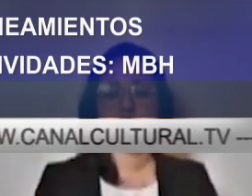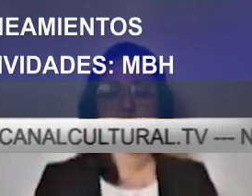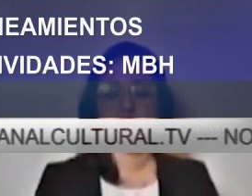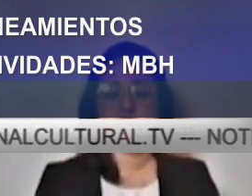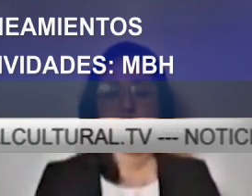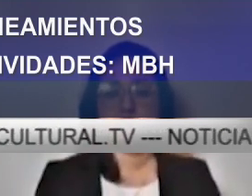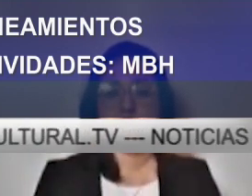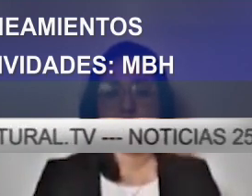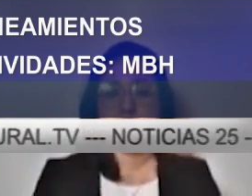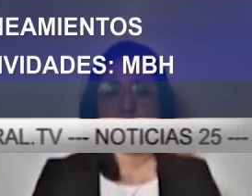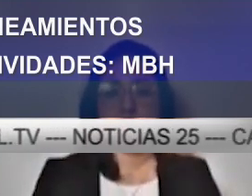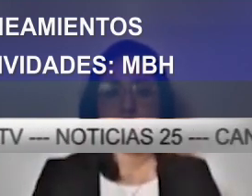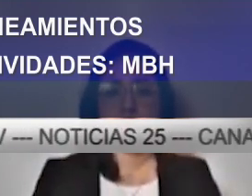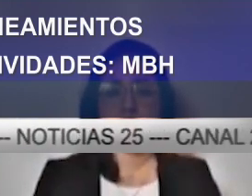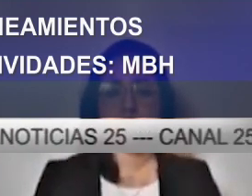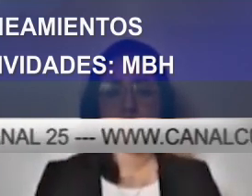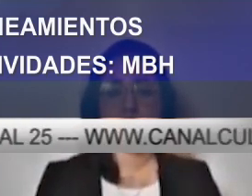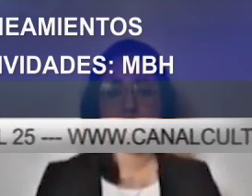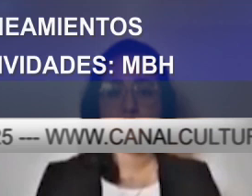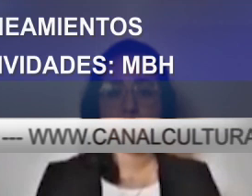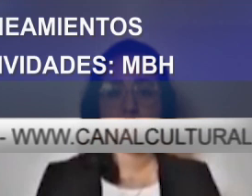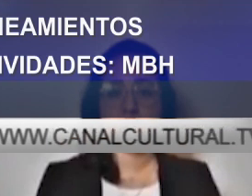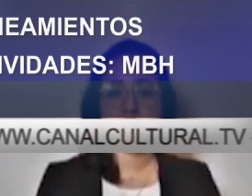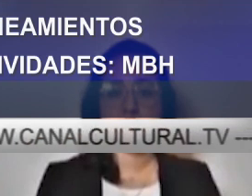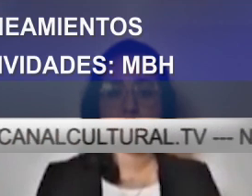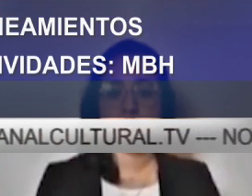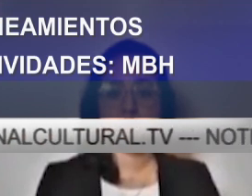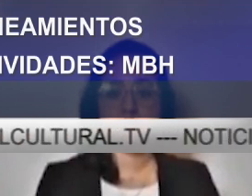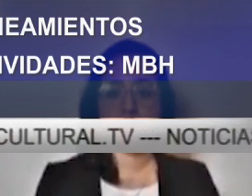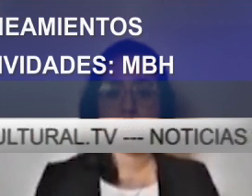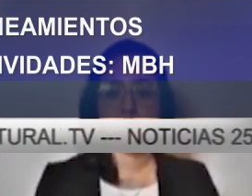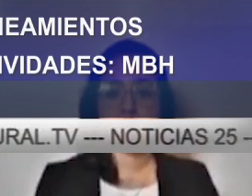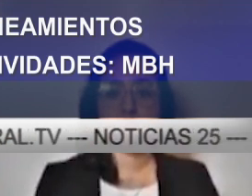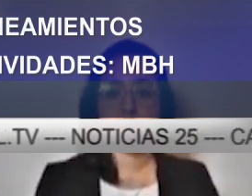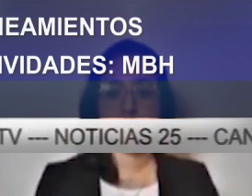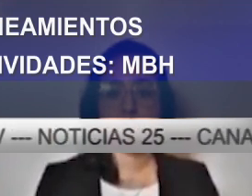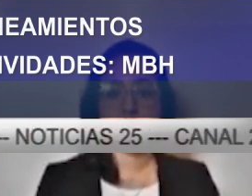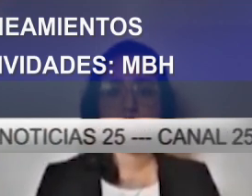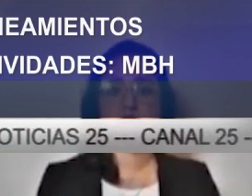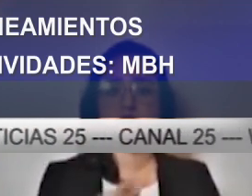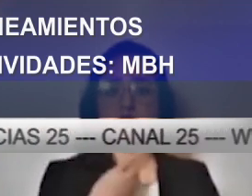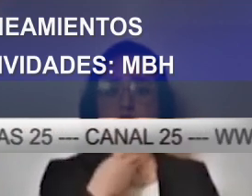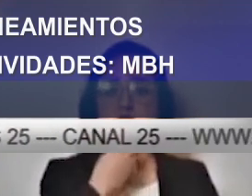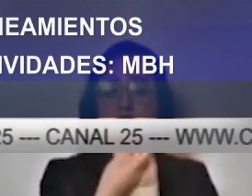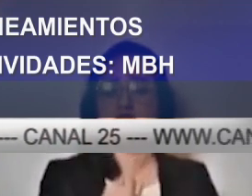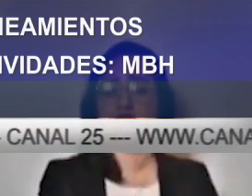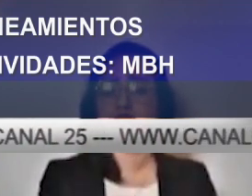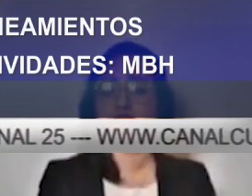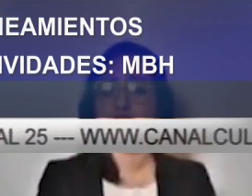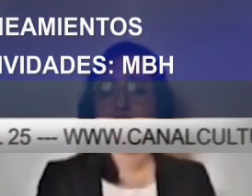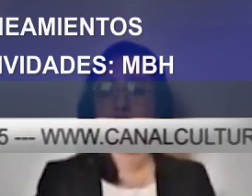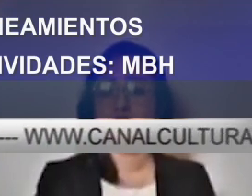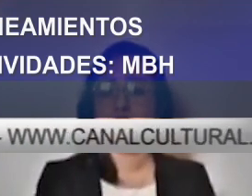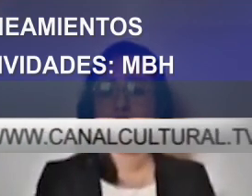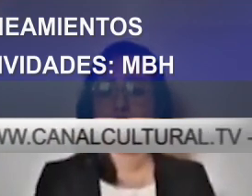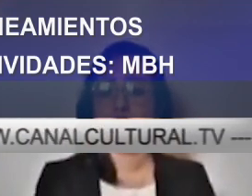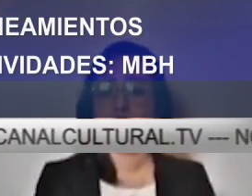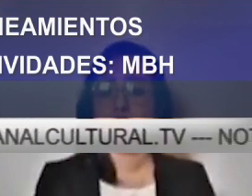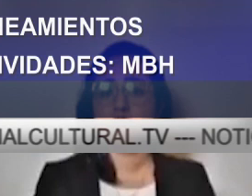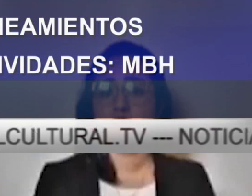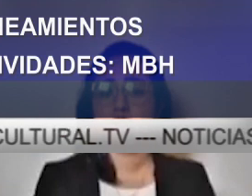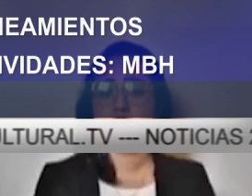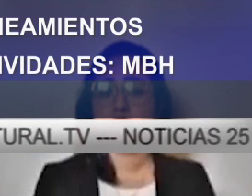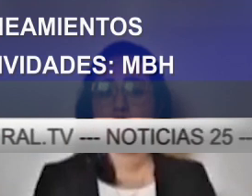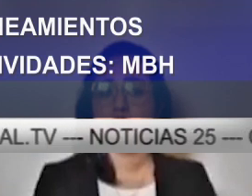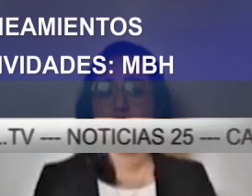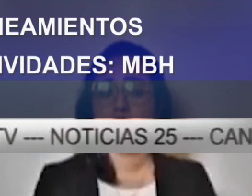contagio, el gobernador Miguel Barbosa Huerta anunció que su gobierno modificará los decretos y lineamientos para el